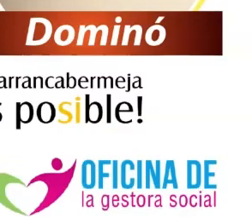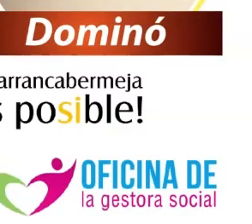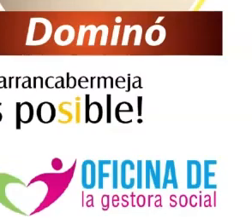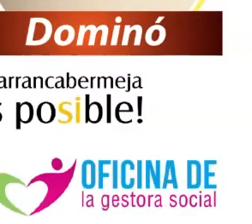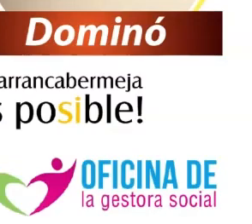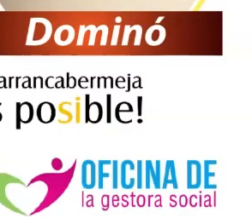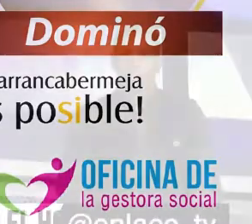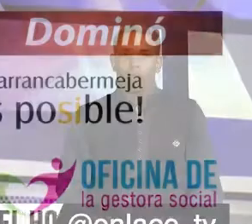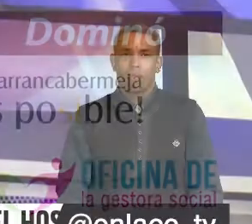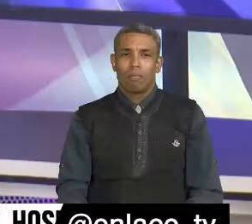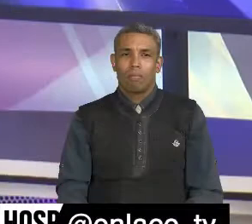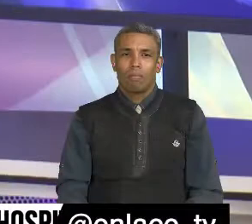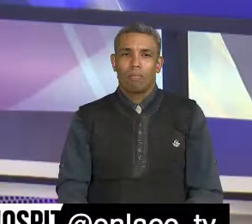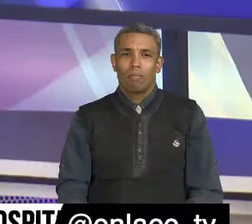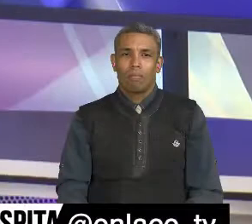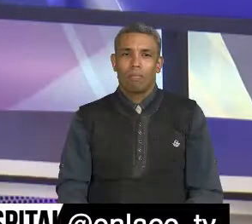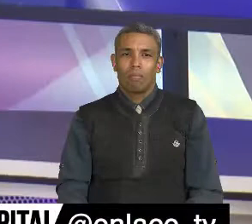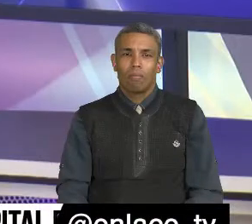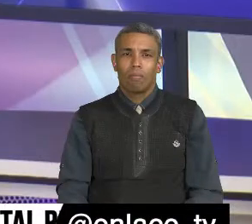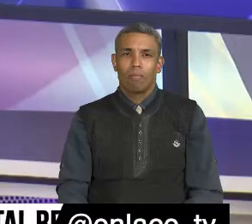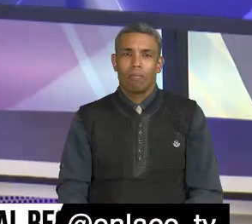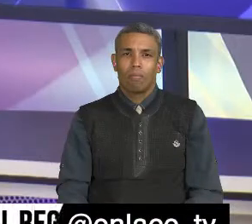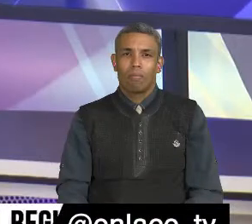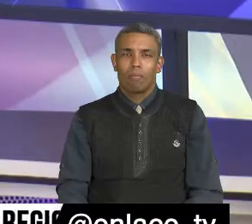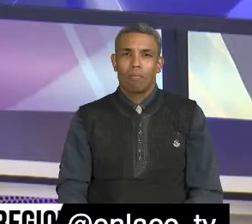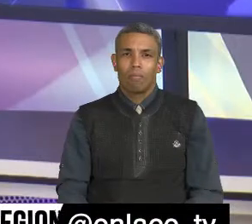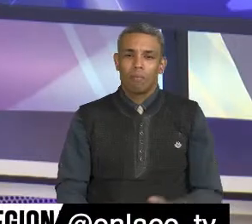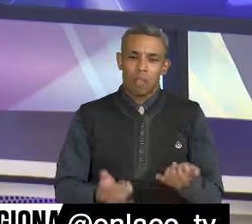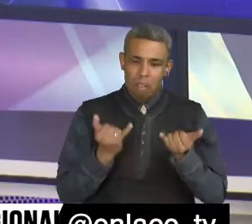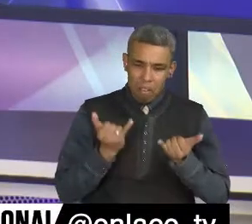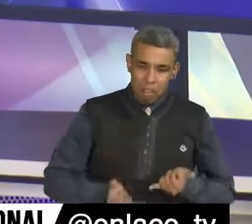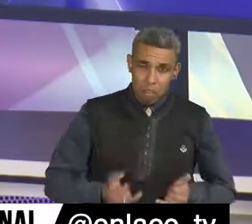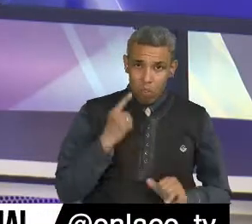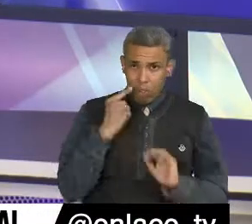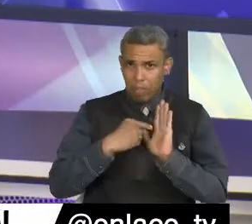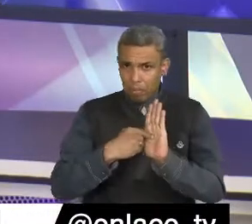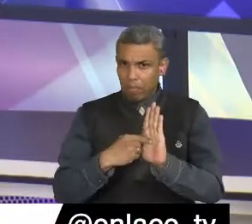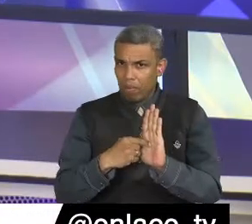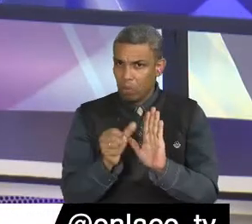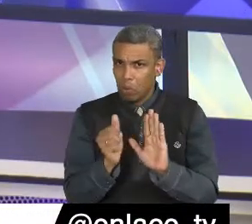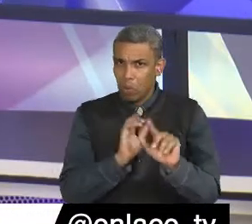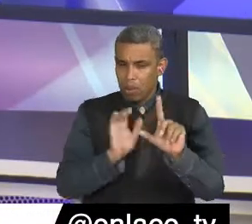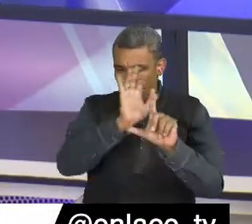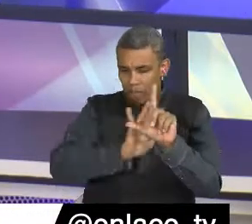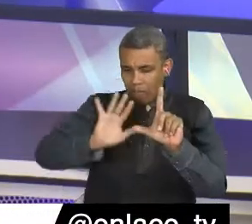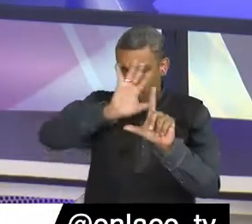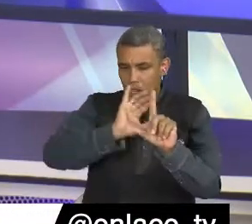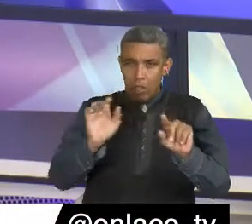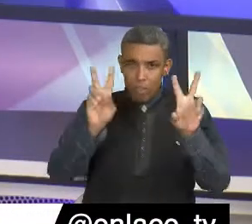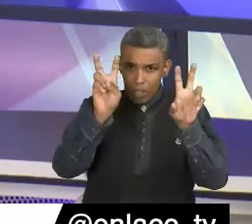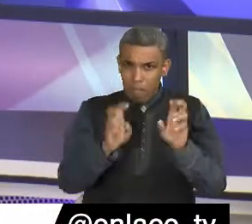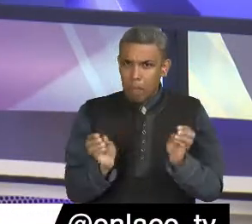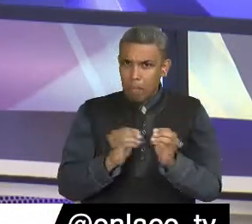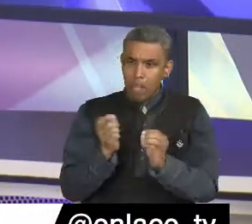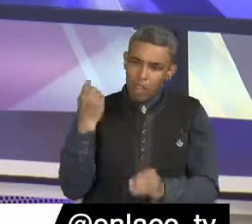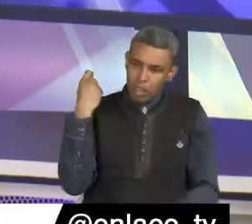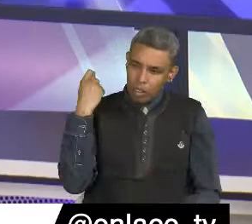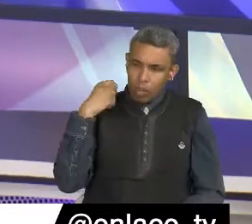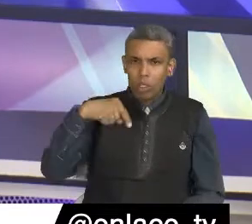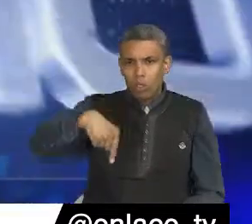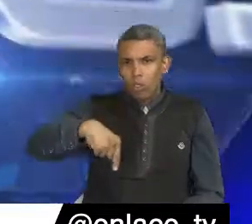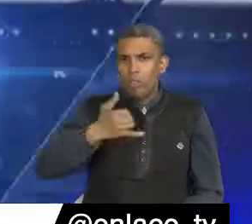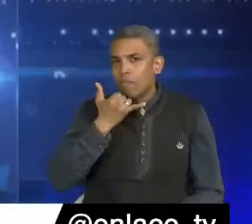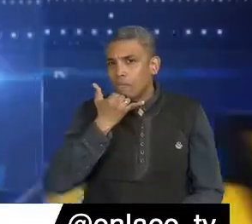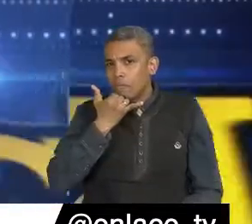gratis. A continuación, conozca otros hechos destacados ocurridos en las últimas horas en la ciudad y región.